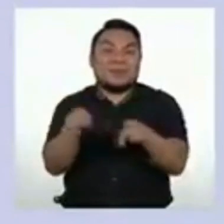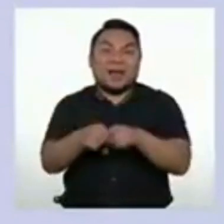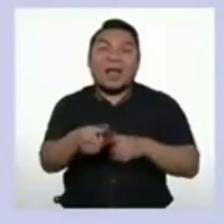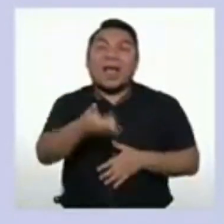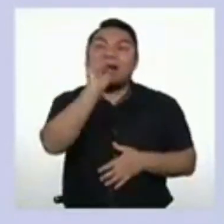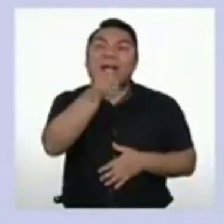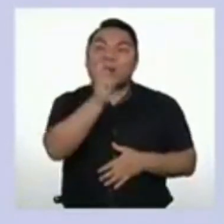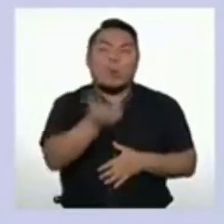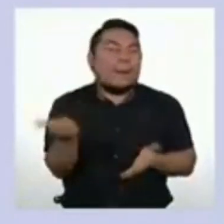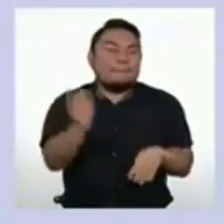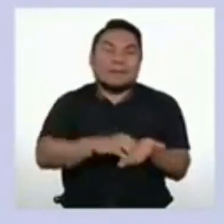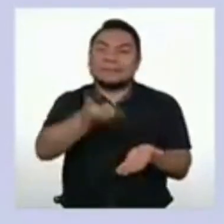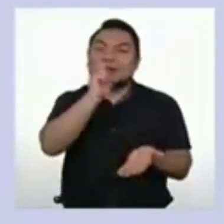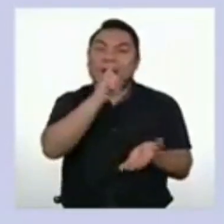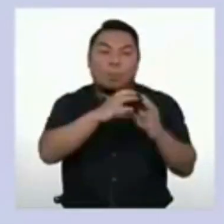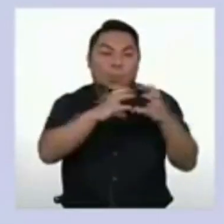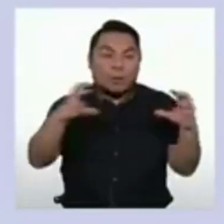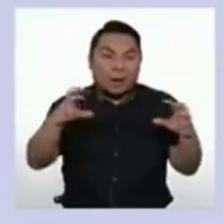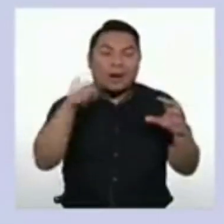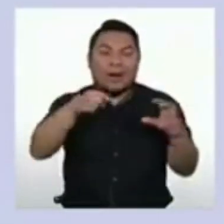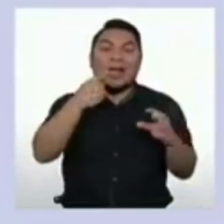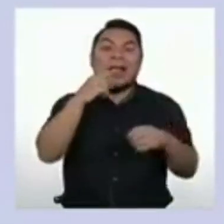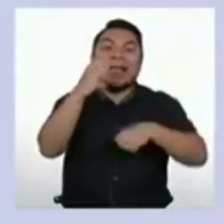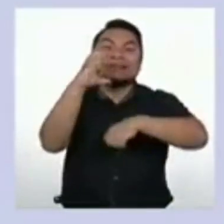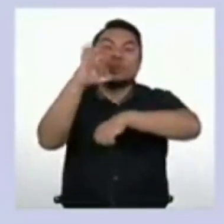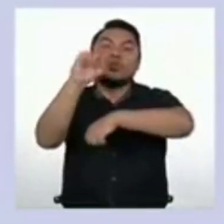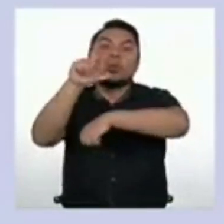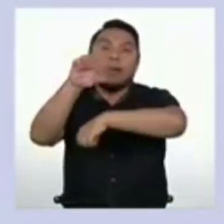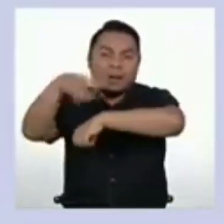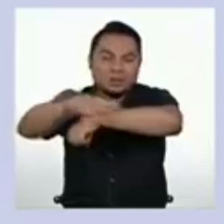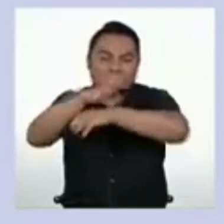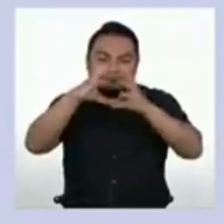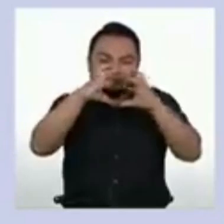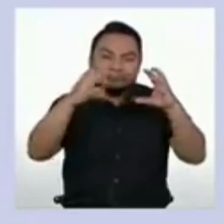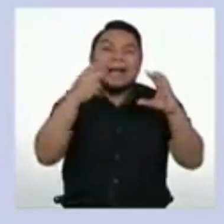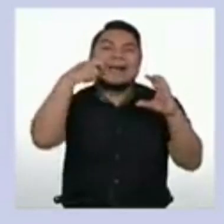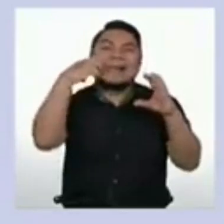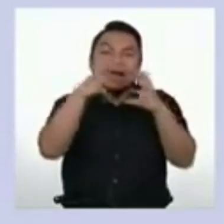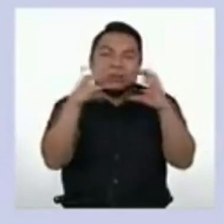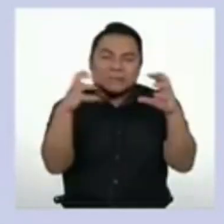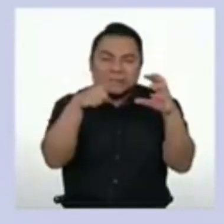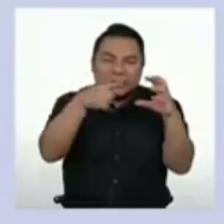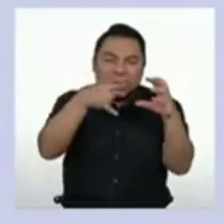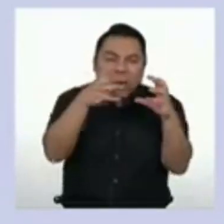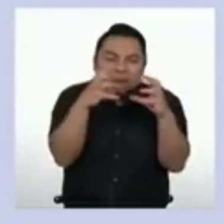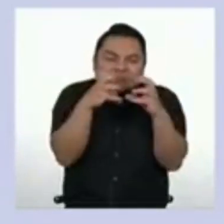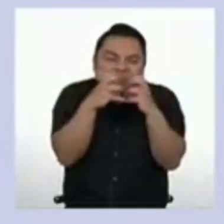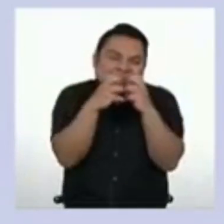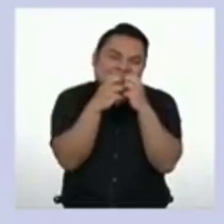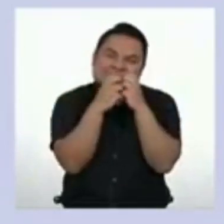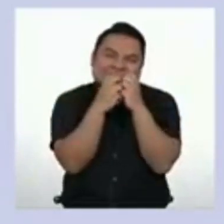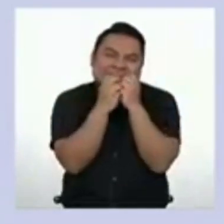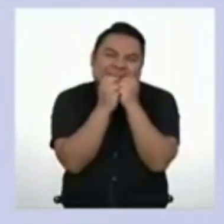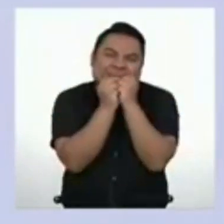liberar agua y más agua hace que la célula empiece a perder su forma original y se arrugue mucho,